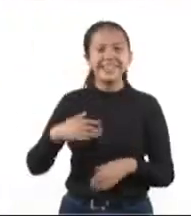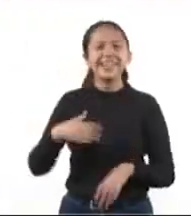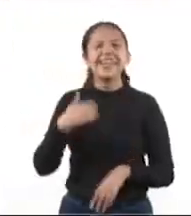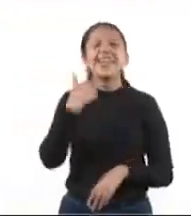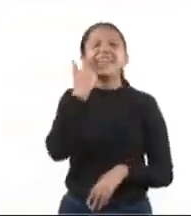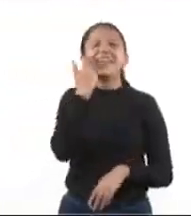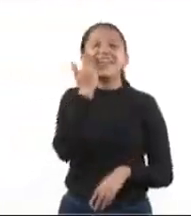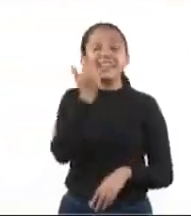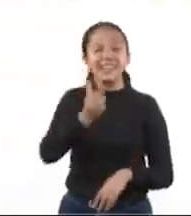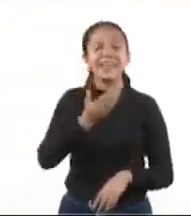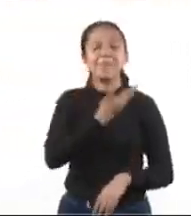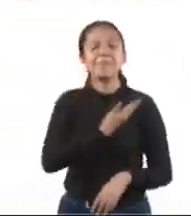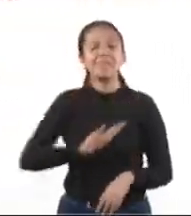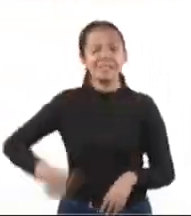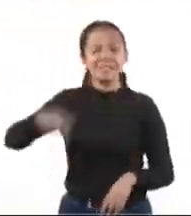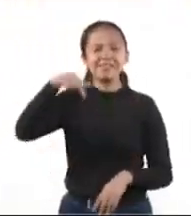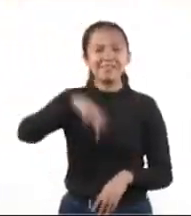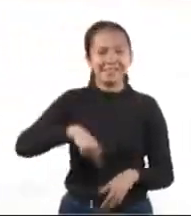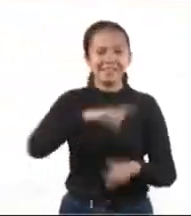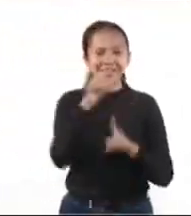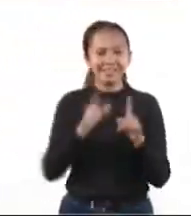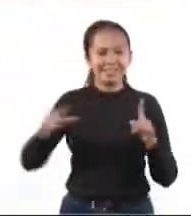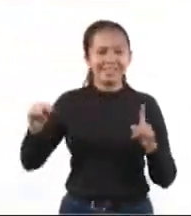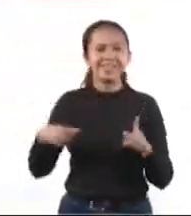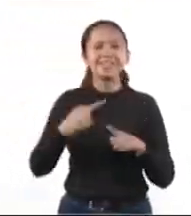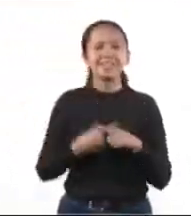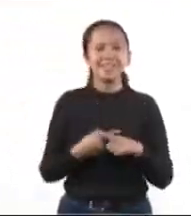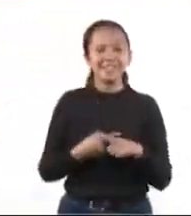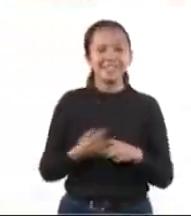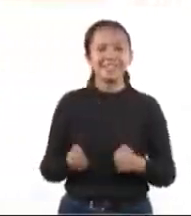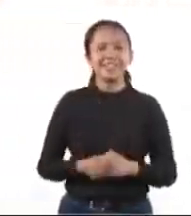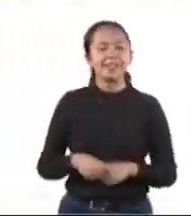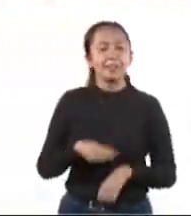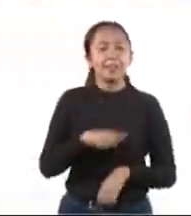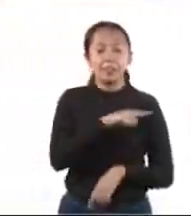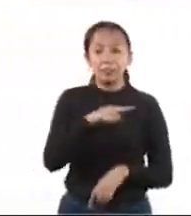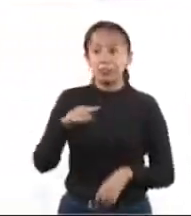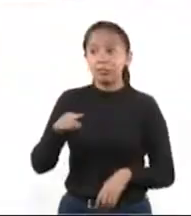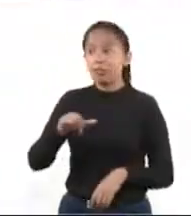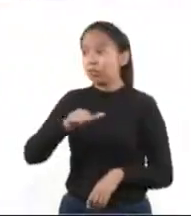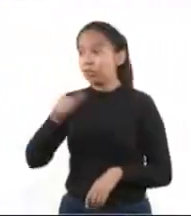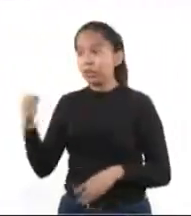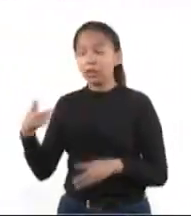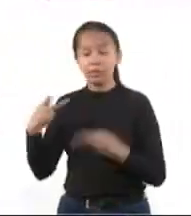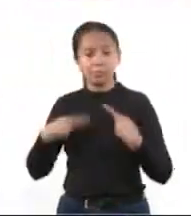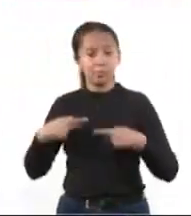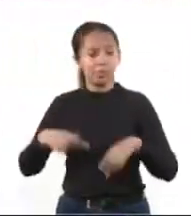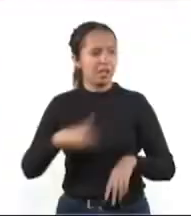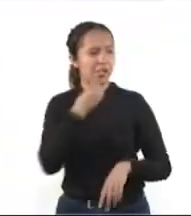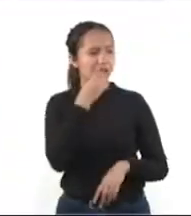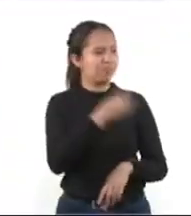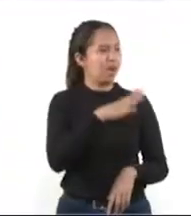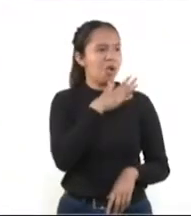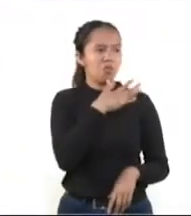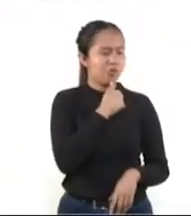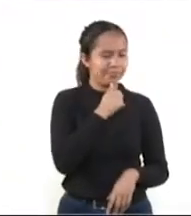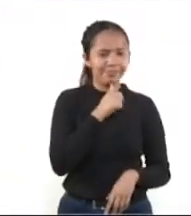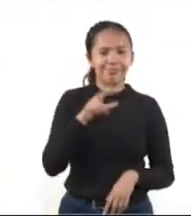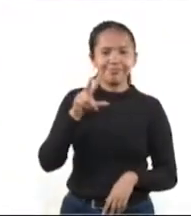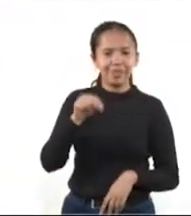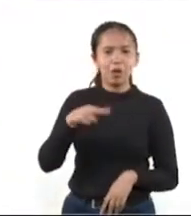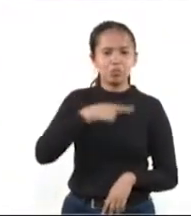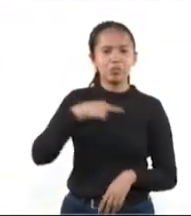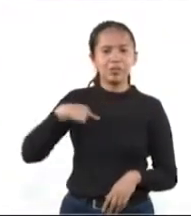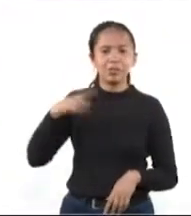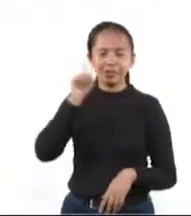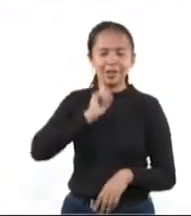ser presidenta de la República? Que nadie les pare sus sueños. Las mujeres podemos llegar a donde